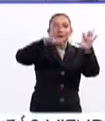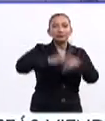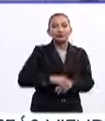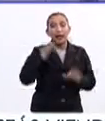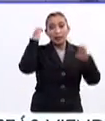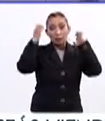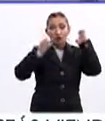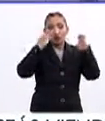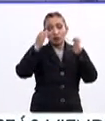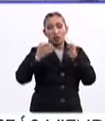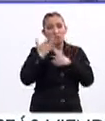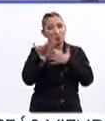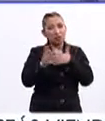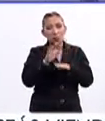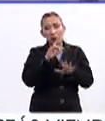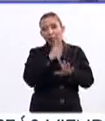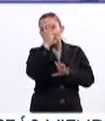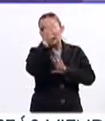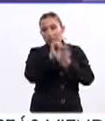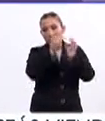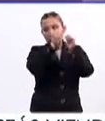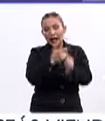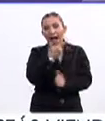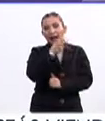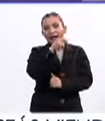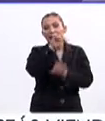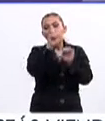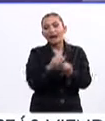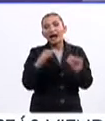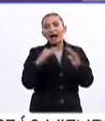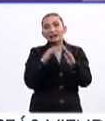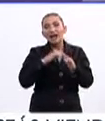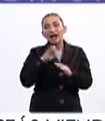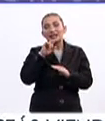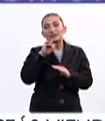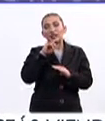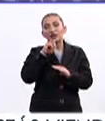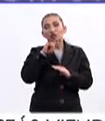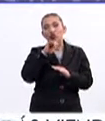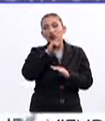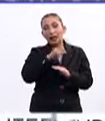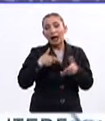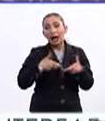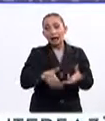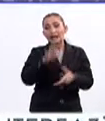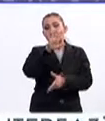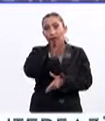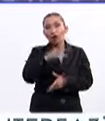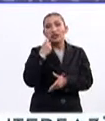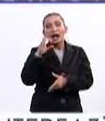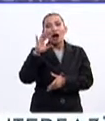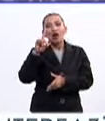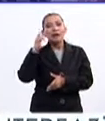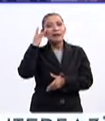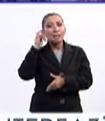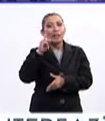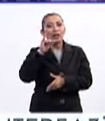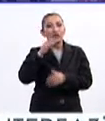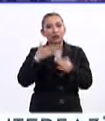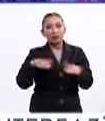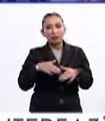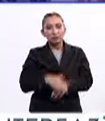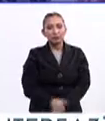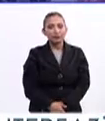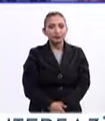La exposición estará aproximadamente 3 meses en la Galería de Arte Casa Espirituosa, que se encuentra en la calle 5 de la colonia San Pedro de los